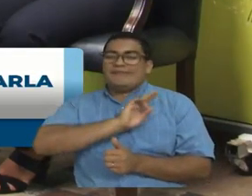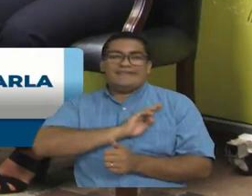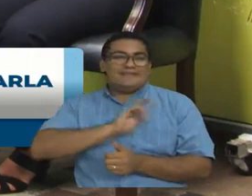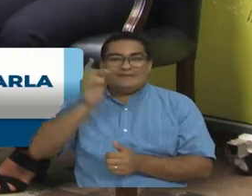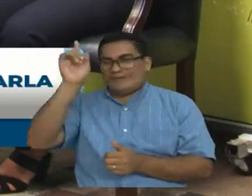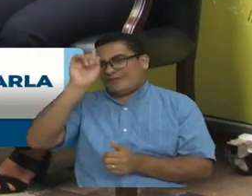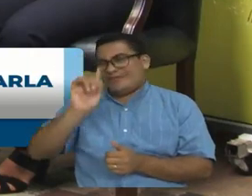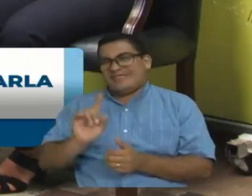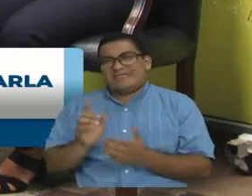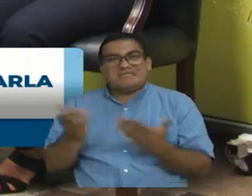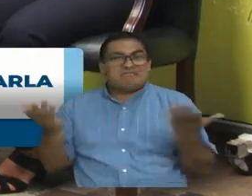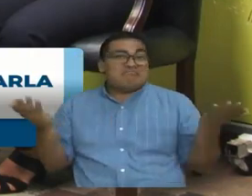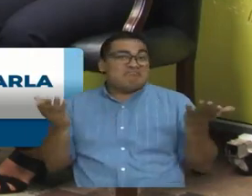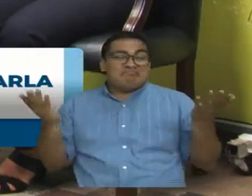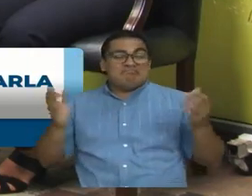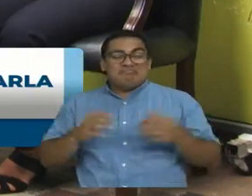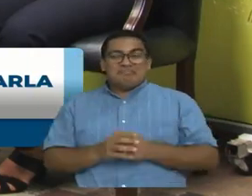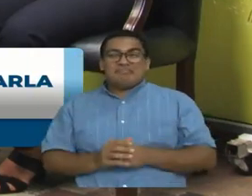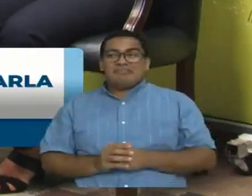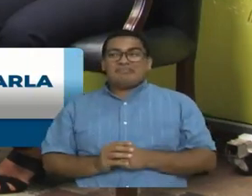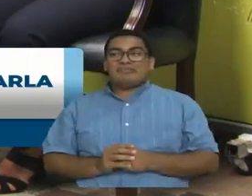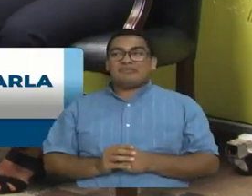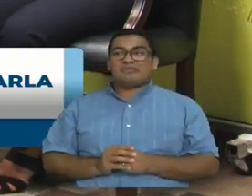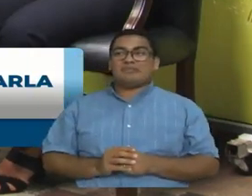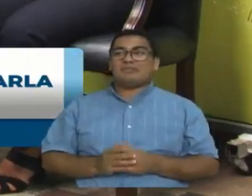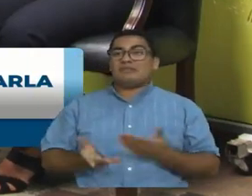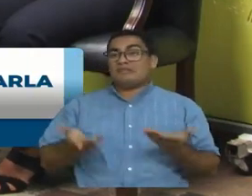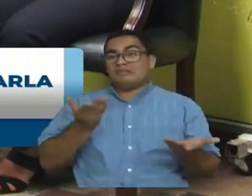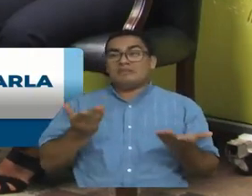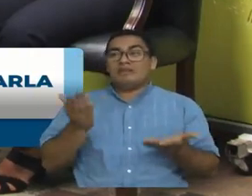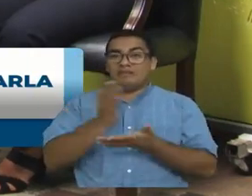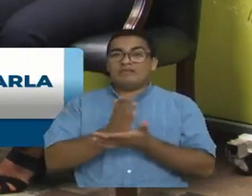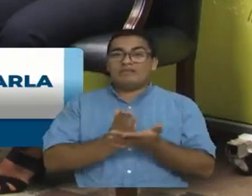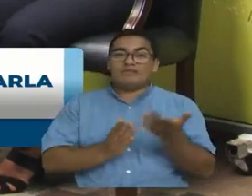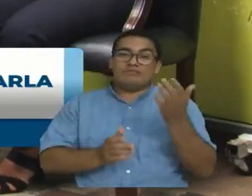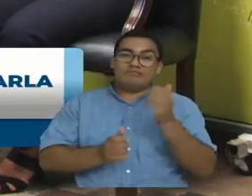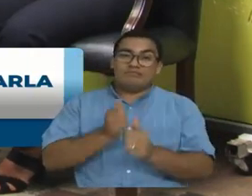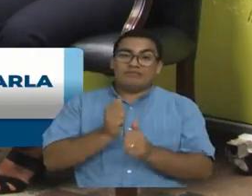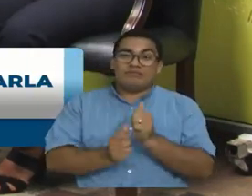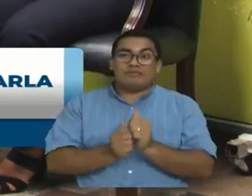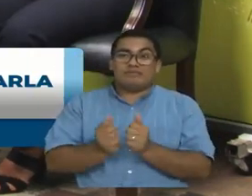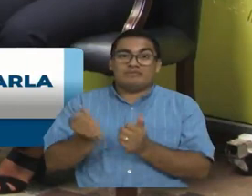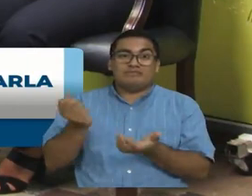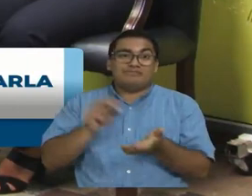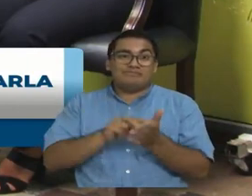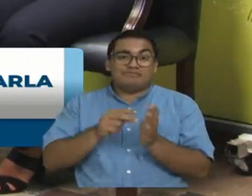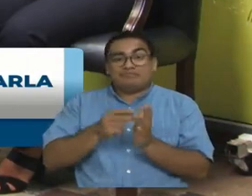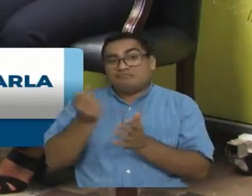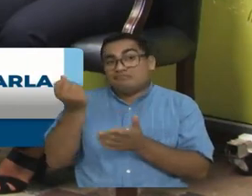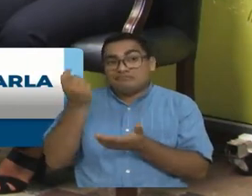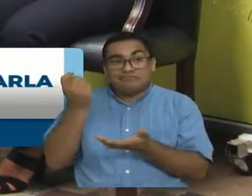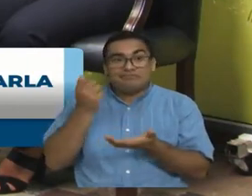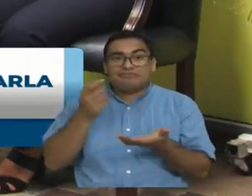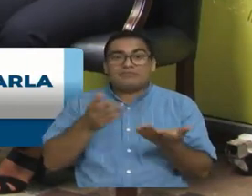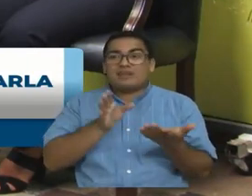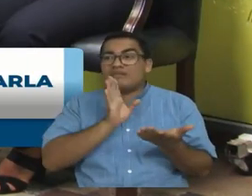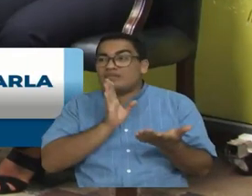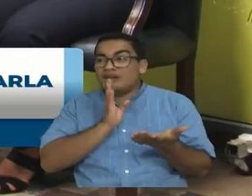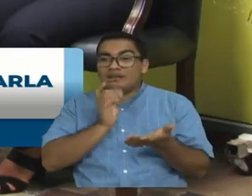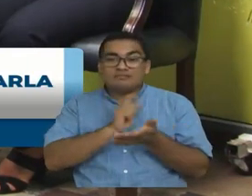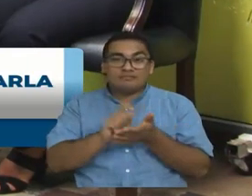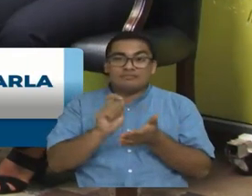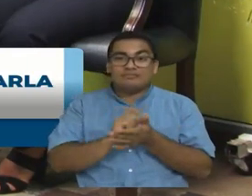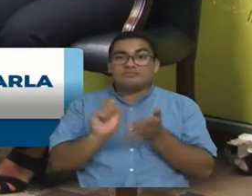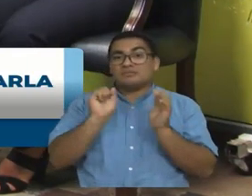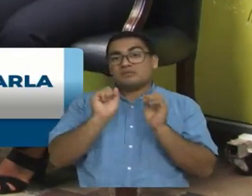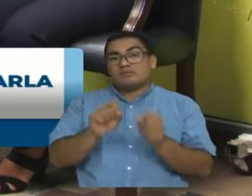científicamente comprobado. Se dice que son errores en las funciones básicas para la comprensión oral y escrita del lenguaje. Que